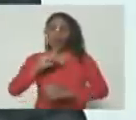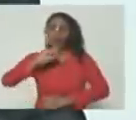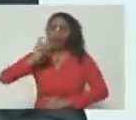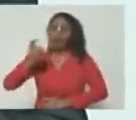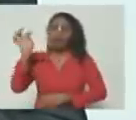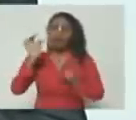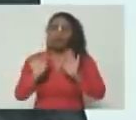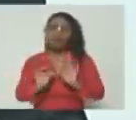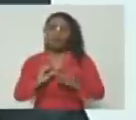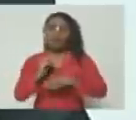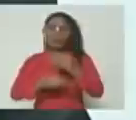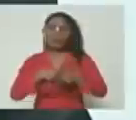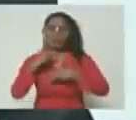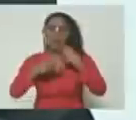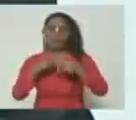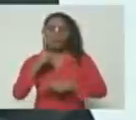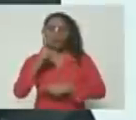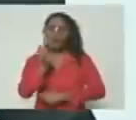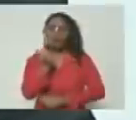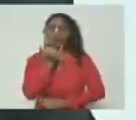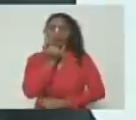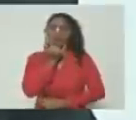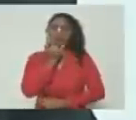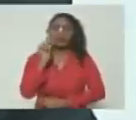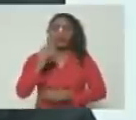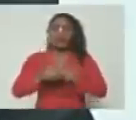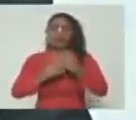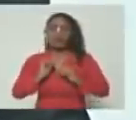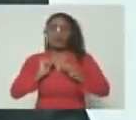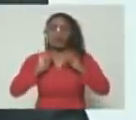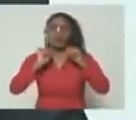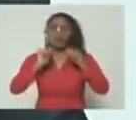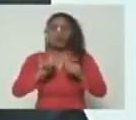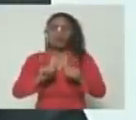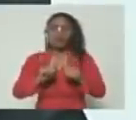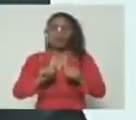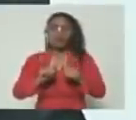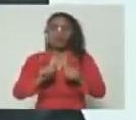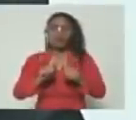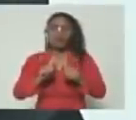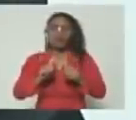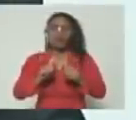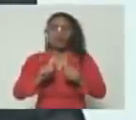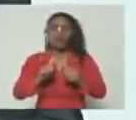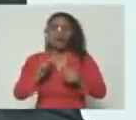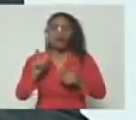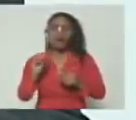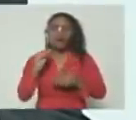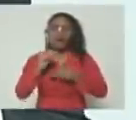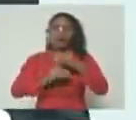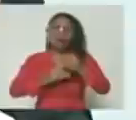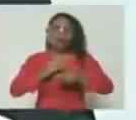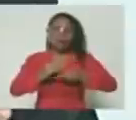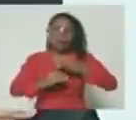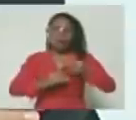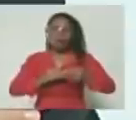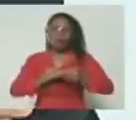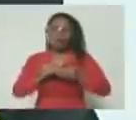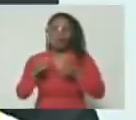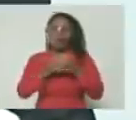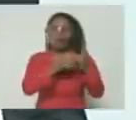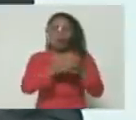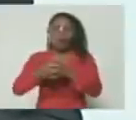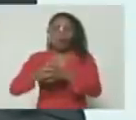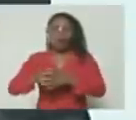hacer política. Un error que se comenzó y se empezó a inocular desde los sectores del